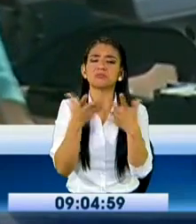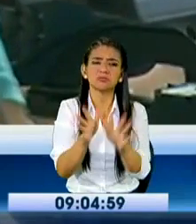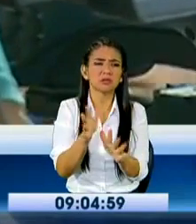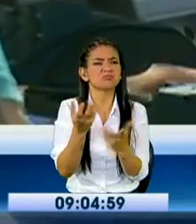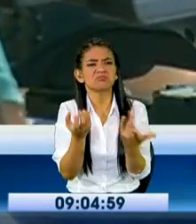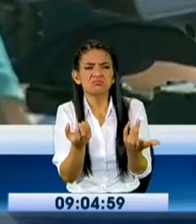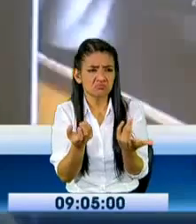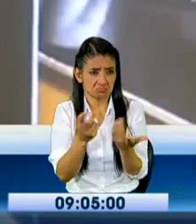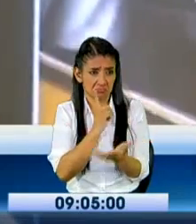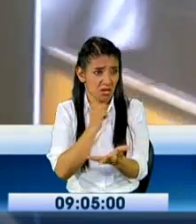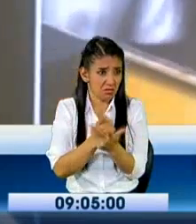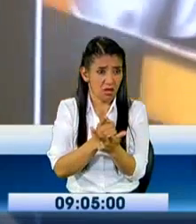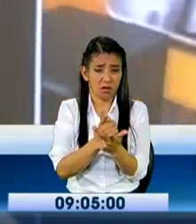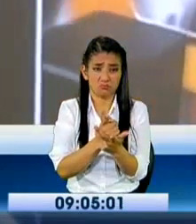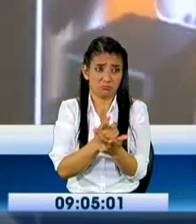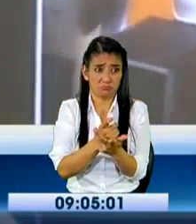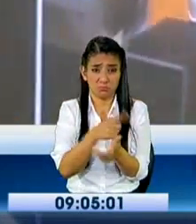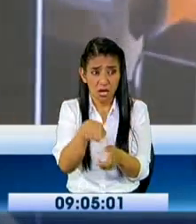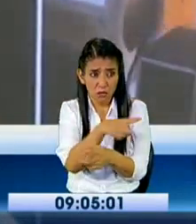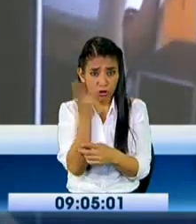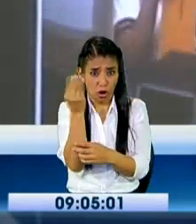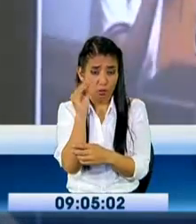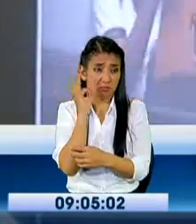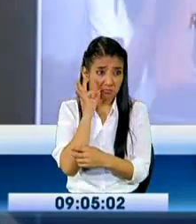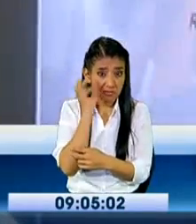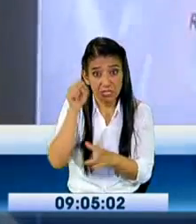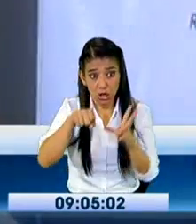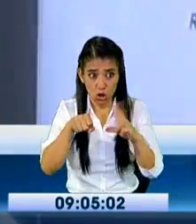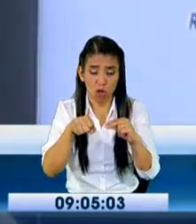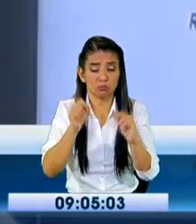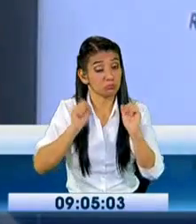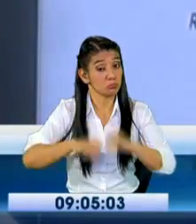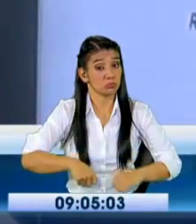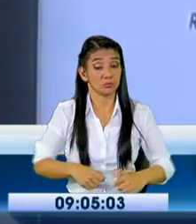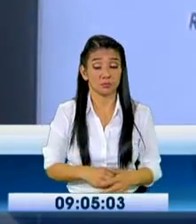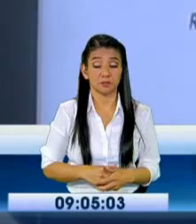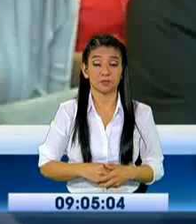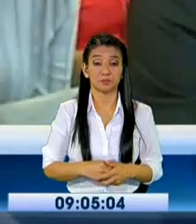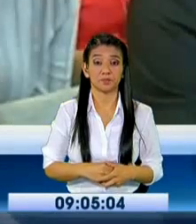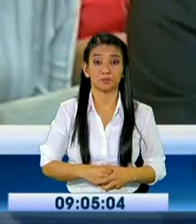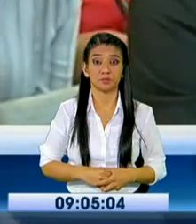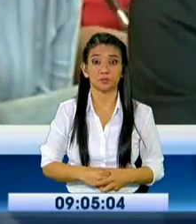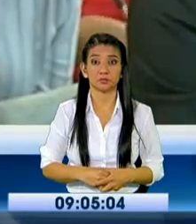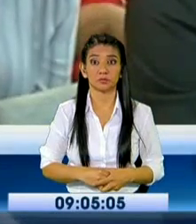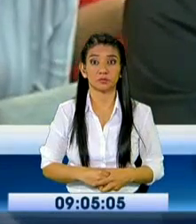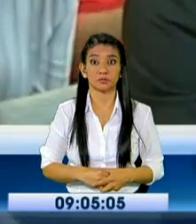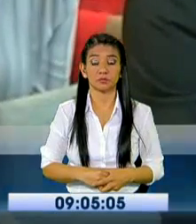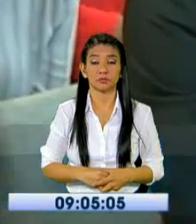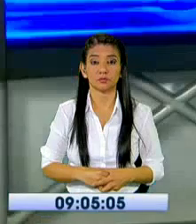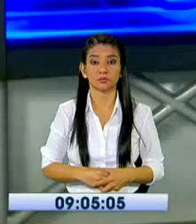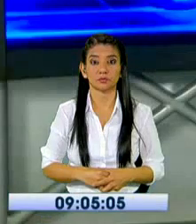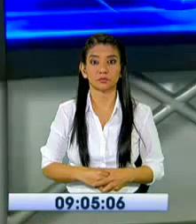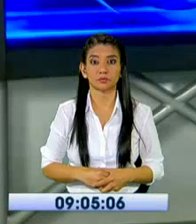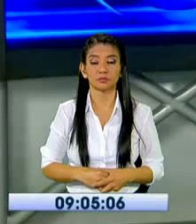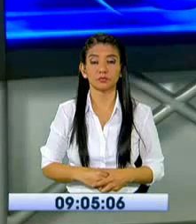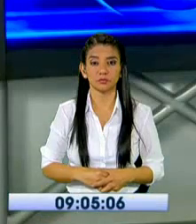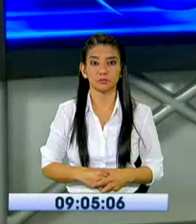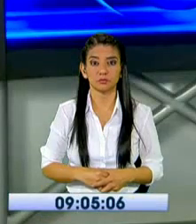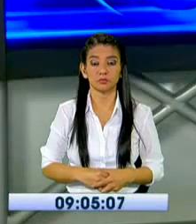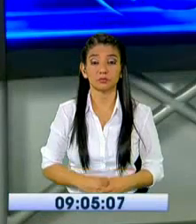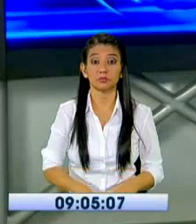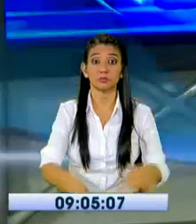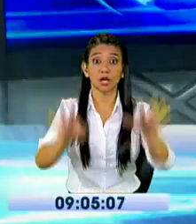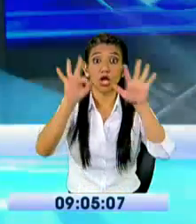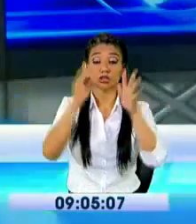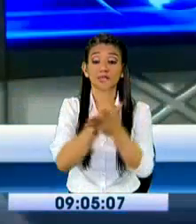cuán cerca están las sustancias de los adolescentes, informó Jorge Escobar.